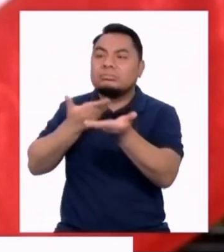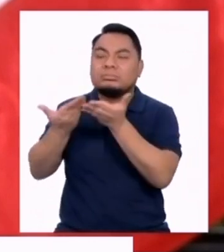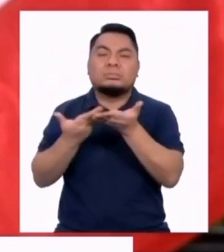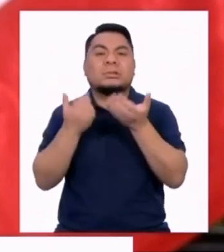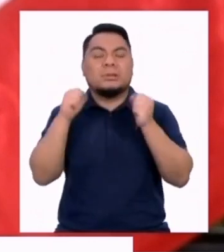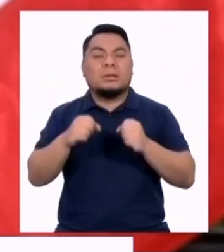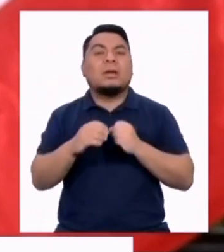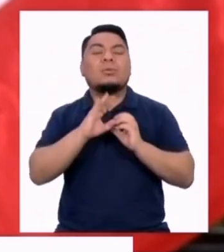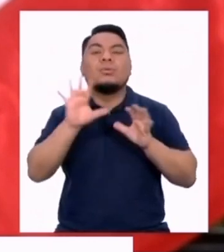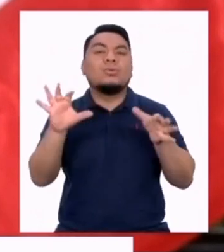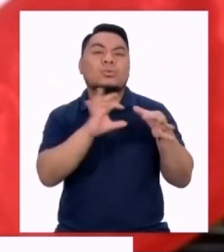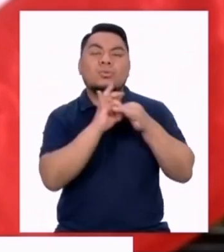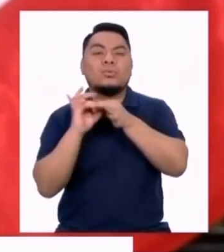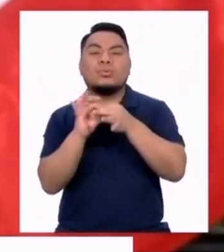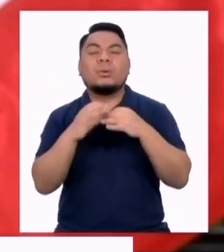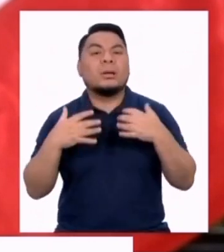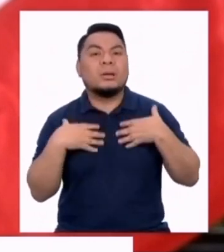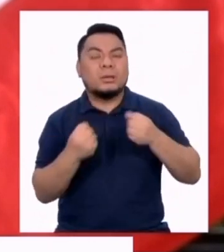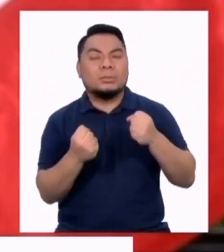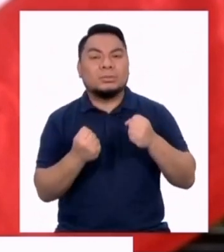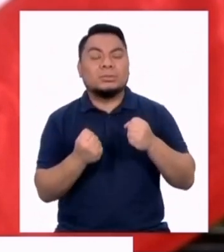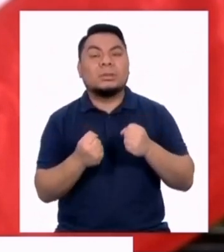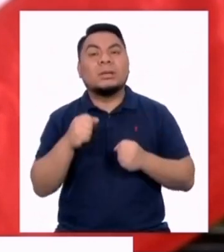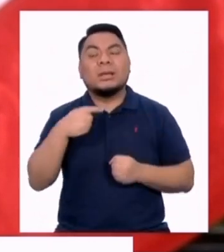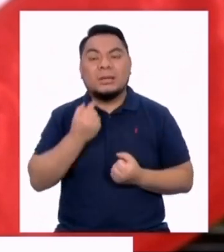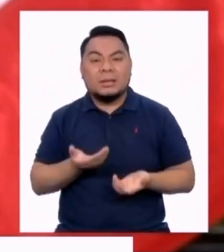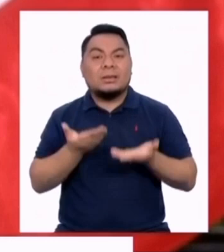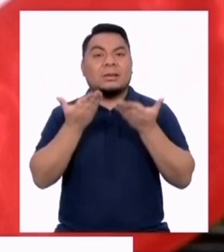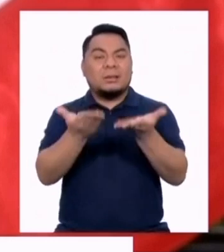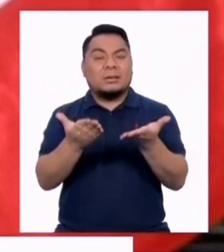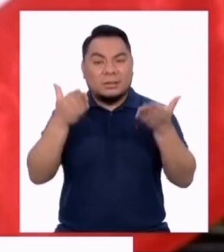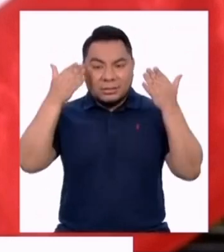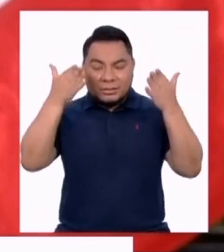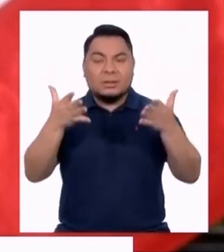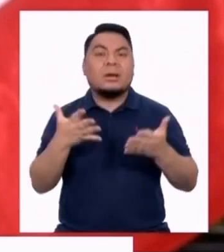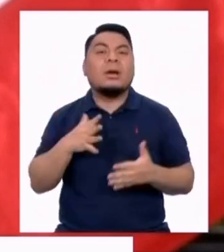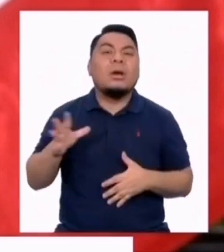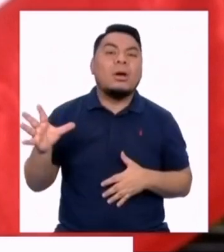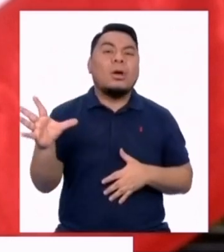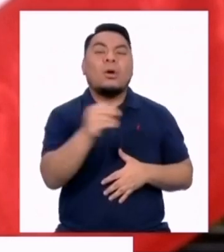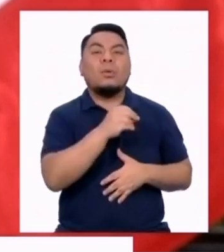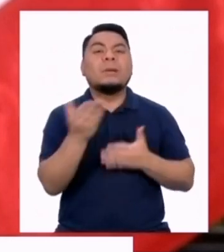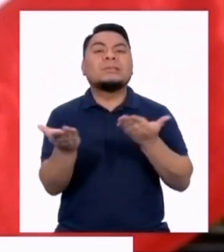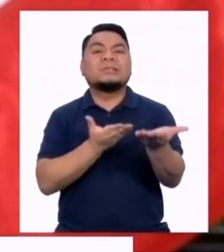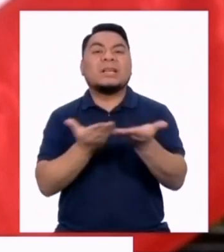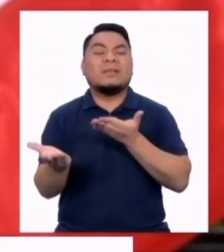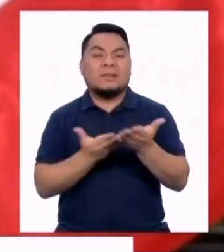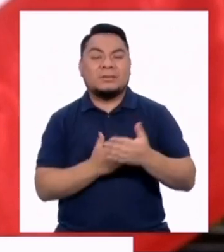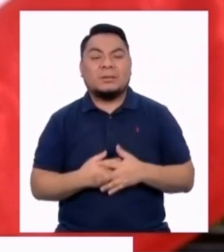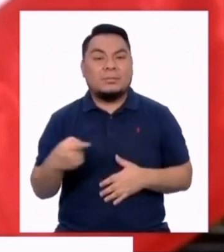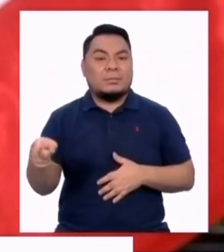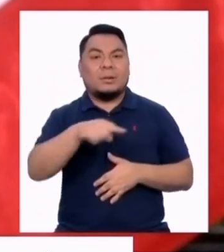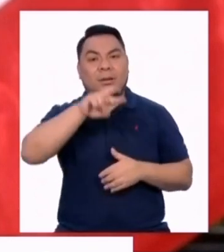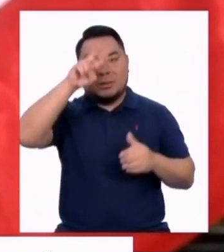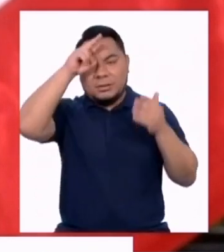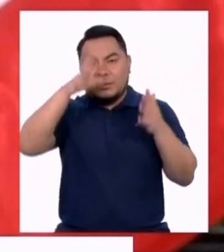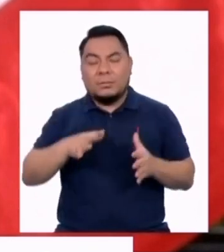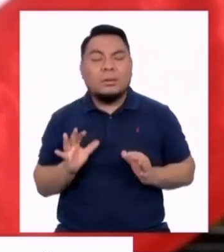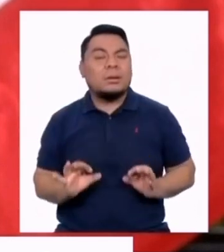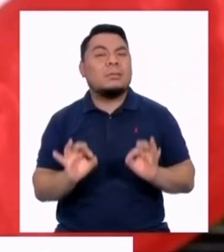prestación universal de este servicio para los peruanos de manera eficiente transparente e